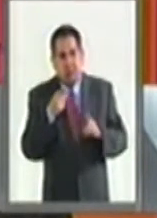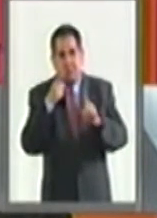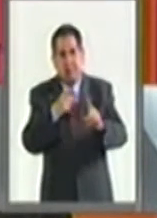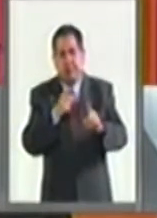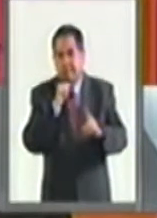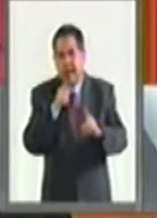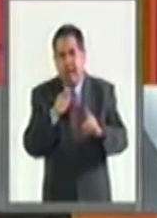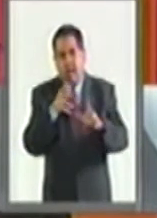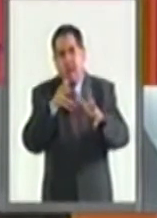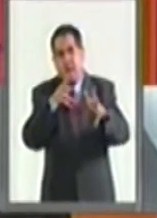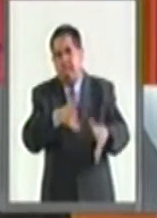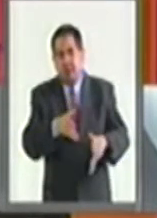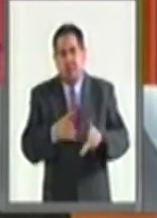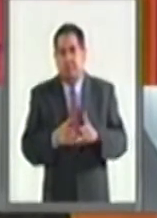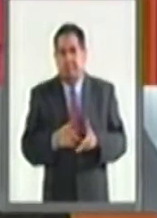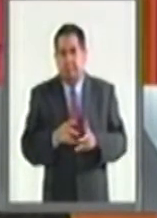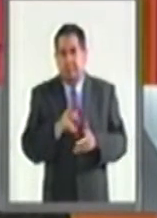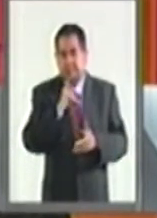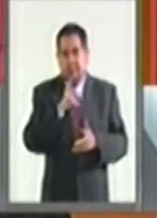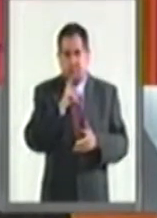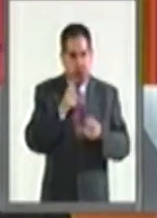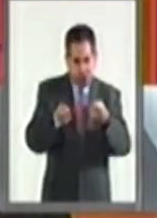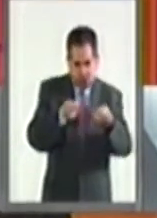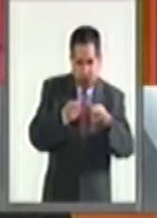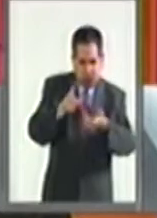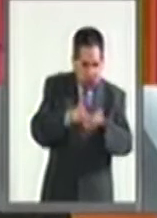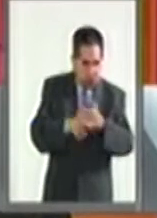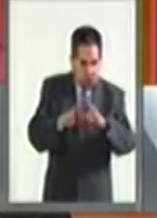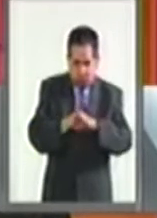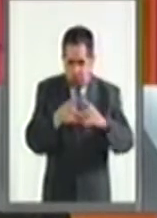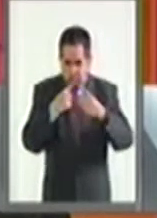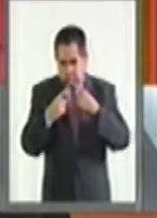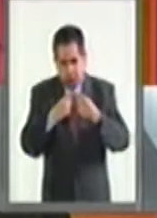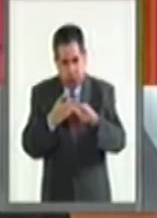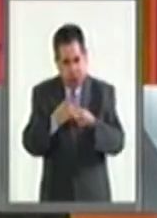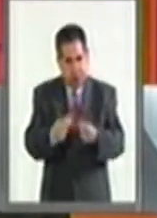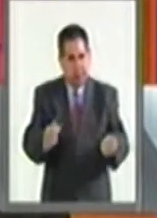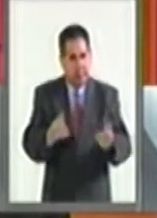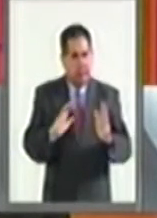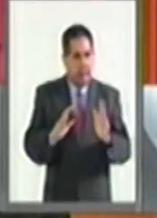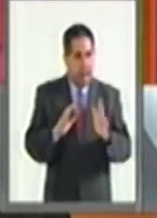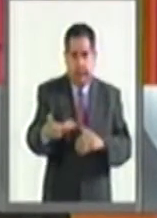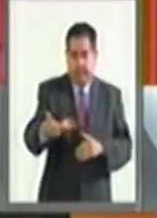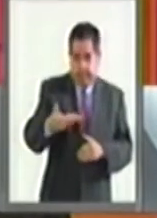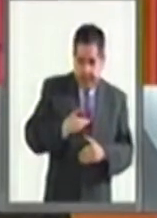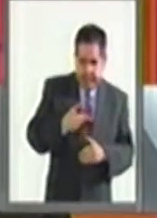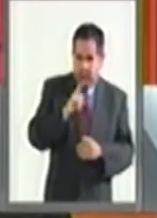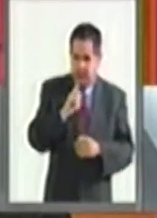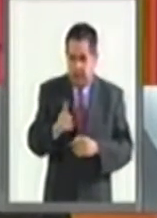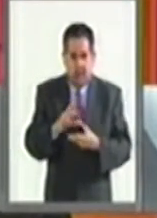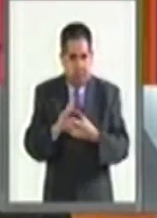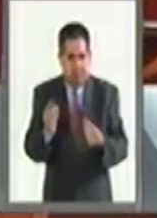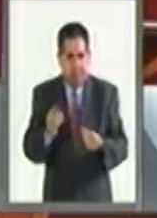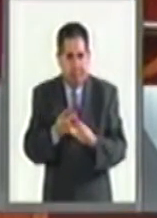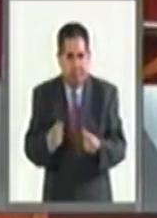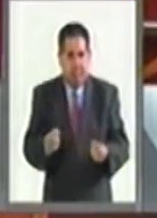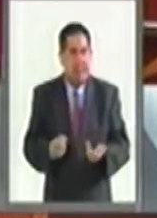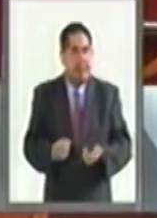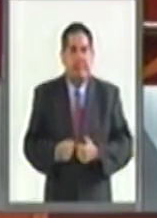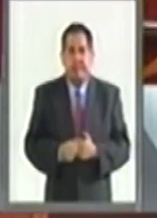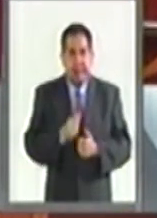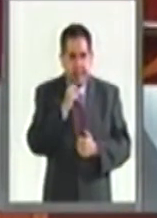objetivo principal en su tarea de dirimir el fondo de los asuntos que son puestos a su consideración,